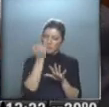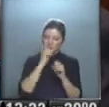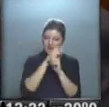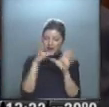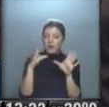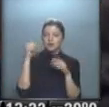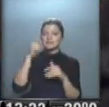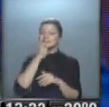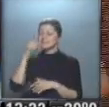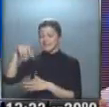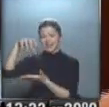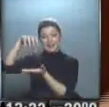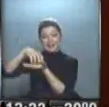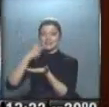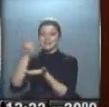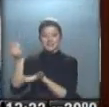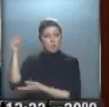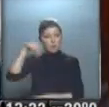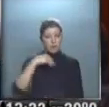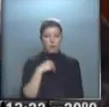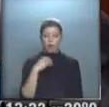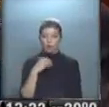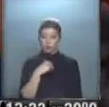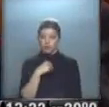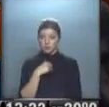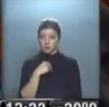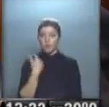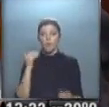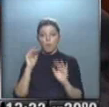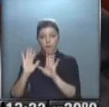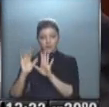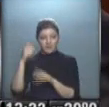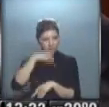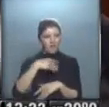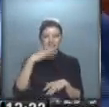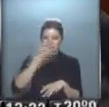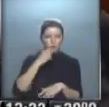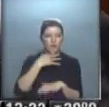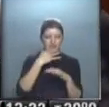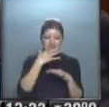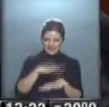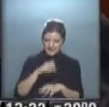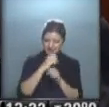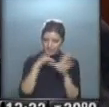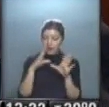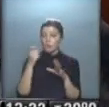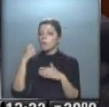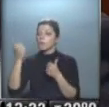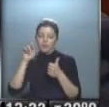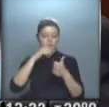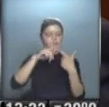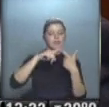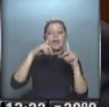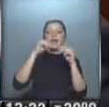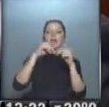hubiese optado por venir voluntariamente a presentarse, podría tener, y esto creo que se va a entender claramente, podría tener Canal 13, podría